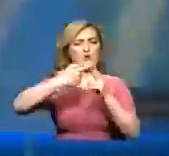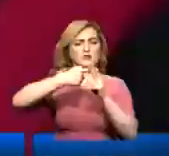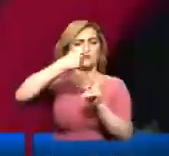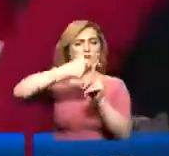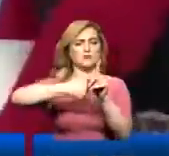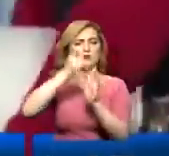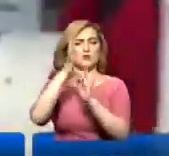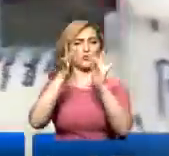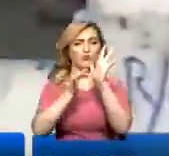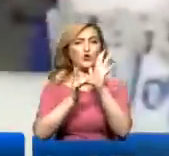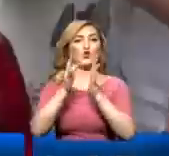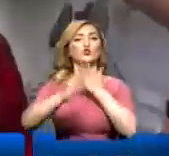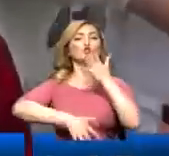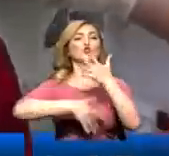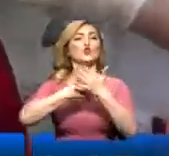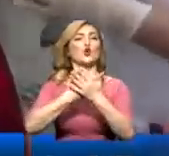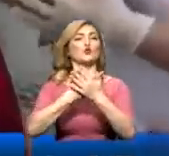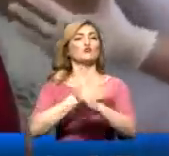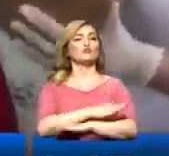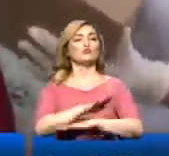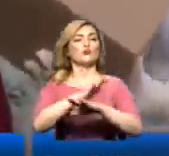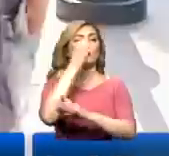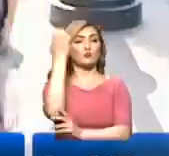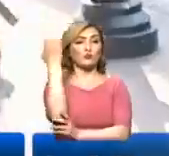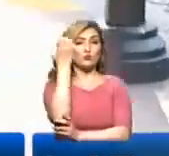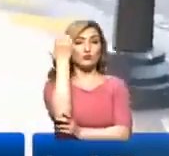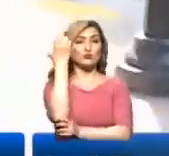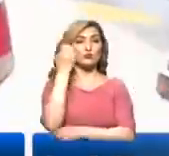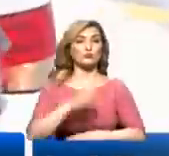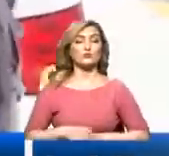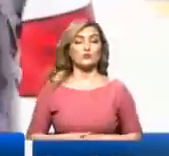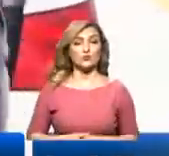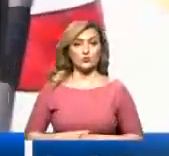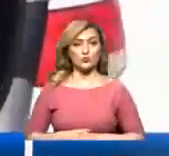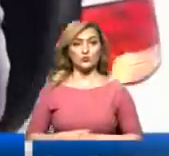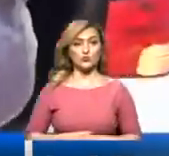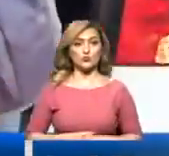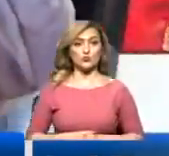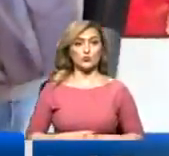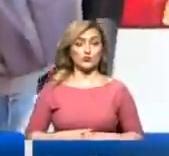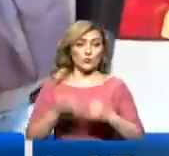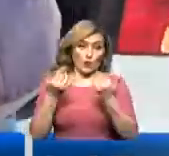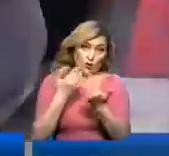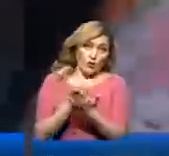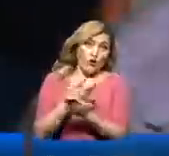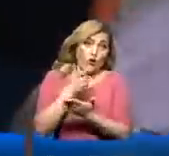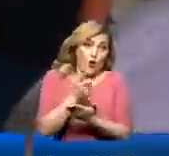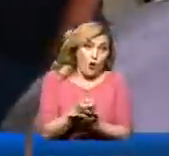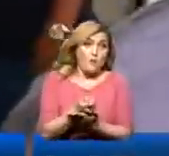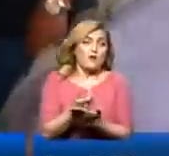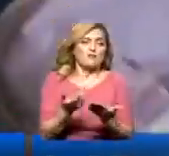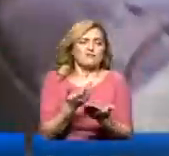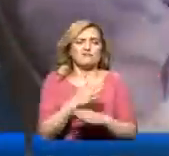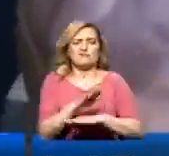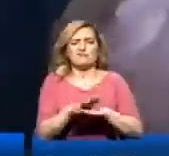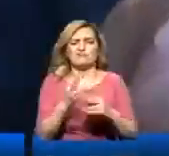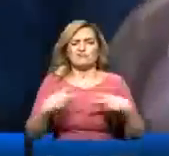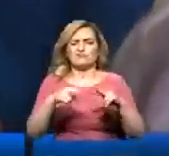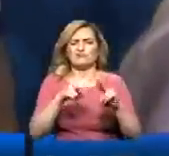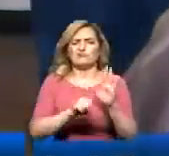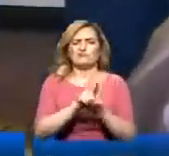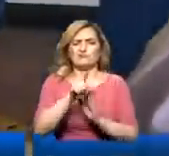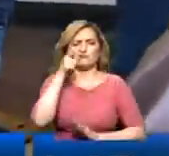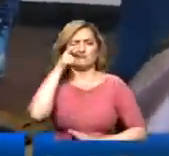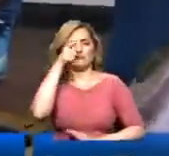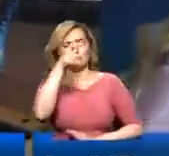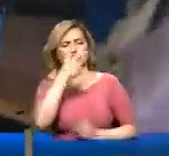abril, todos bajo la figura de emergencia. Sin contar la compra que hoy motiva una investigación de la Fiscalía por presunto peculado en la adquisición